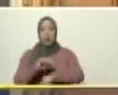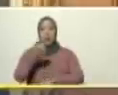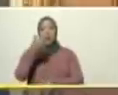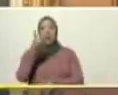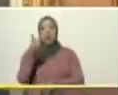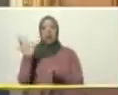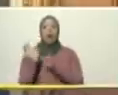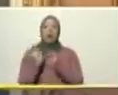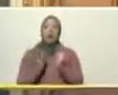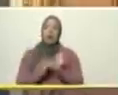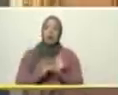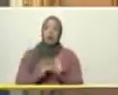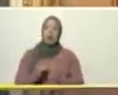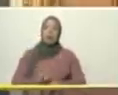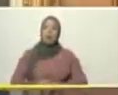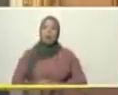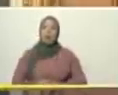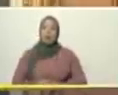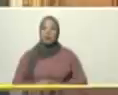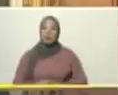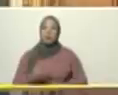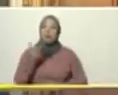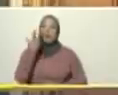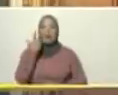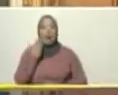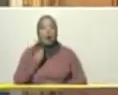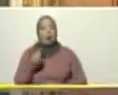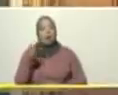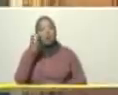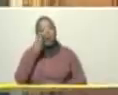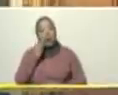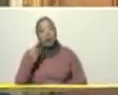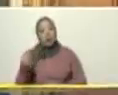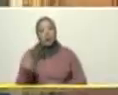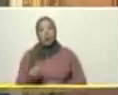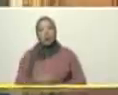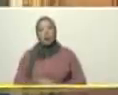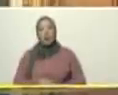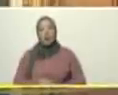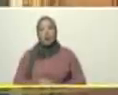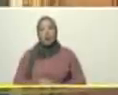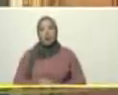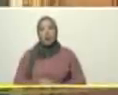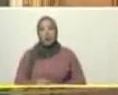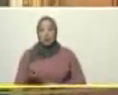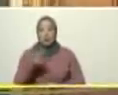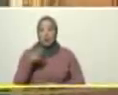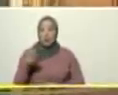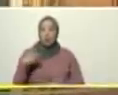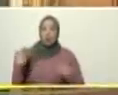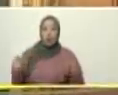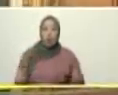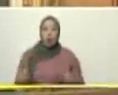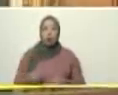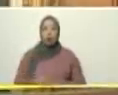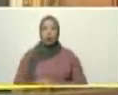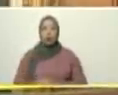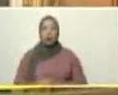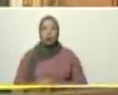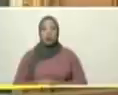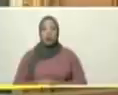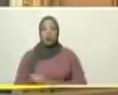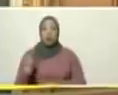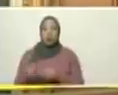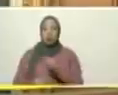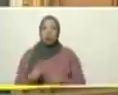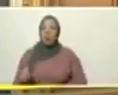abril. Quisiera saber esa experiencia que ustedes tuvieron, ¿vale? Esa experiencia en Recoleta. ¿Dónde queda